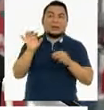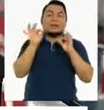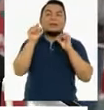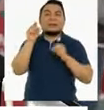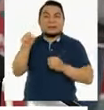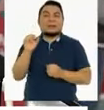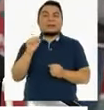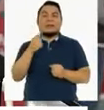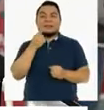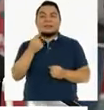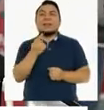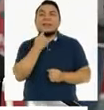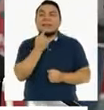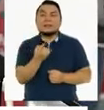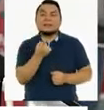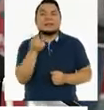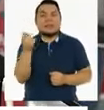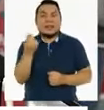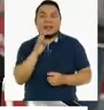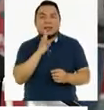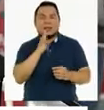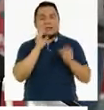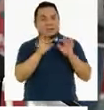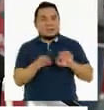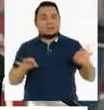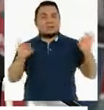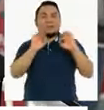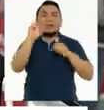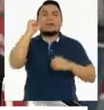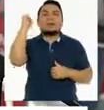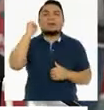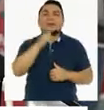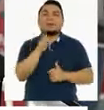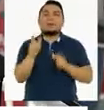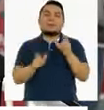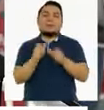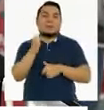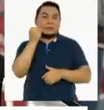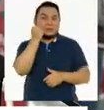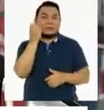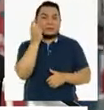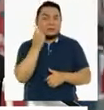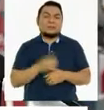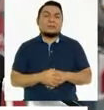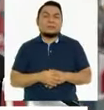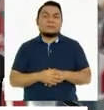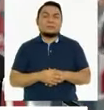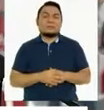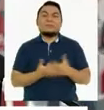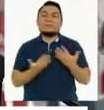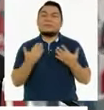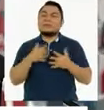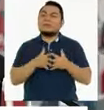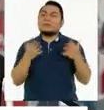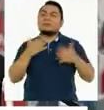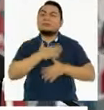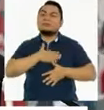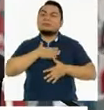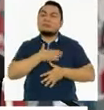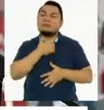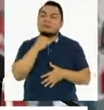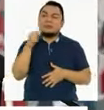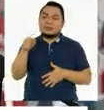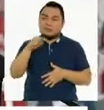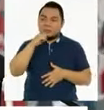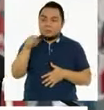justamente planteando la importancia de los derechos de personas con esta condición. Me da muchísimo gusto que